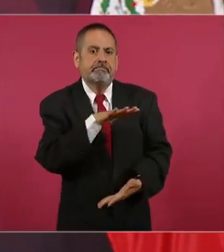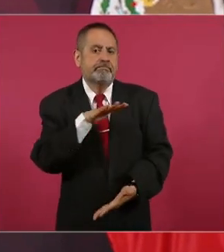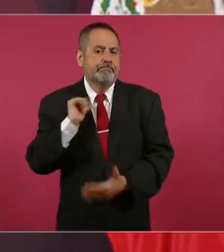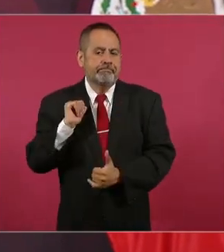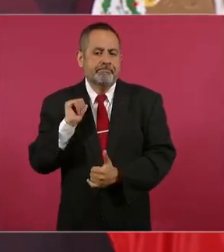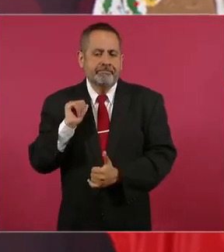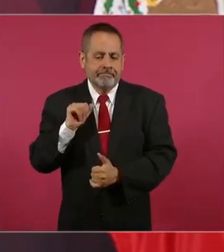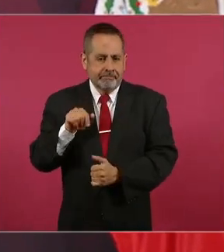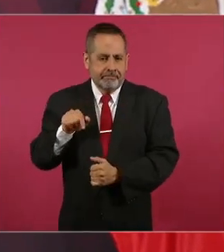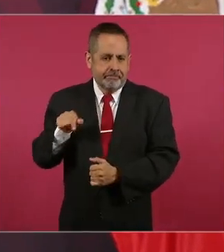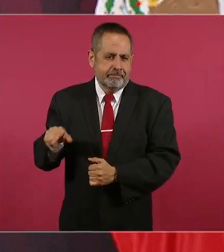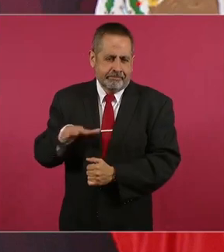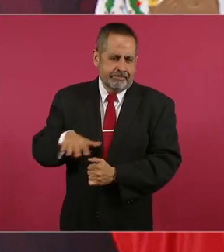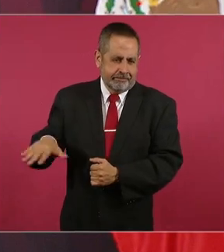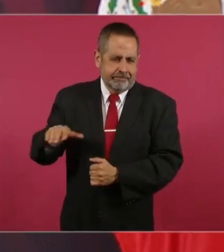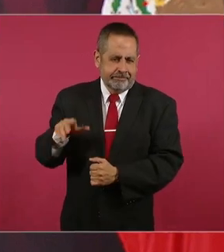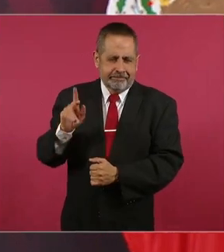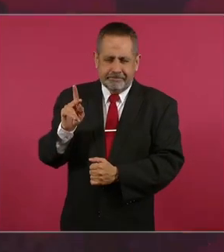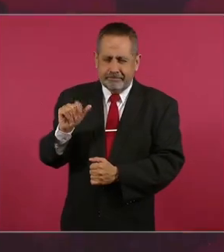la quinta de Palenque,